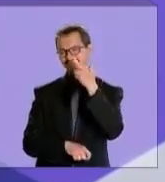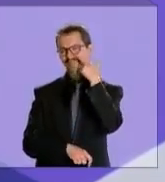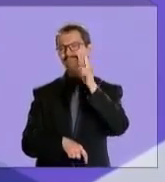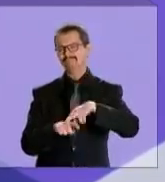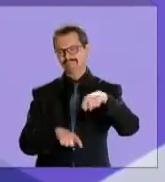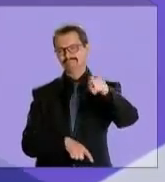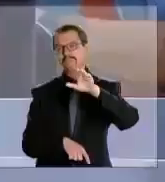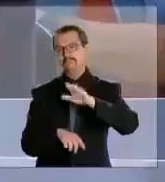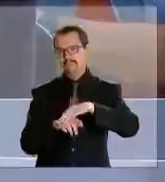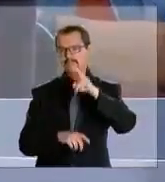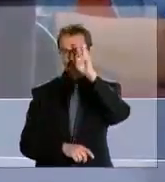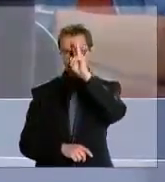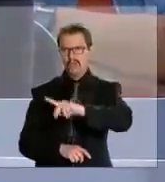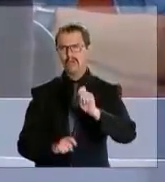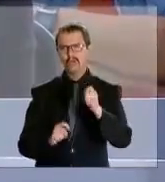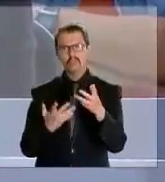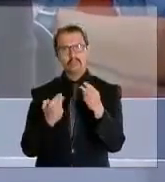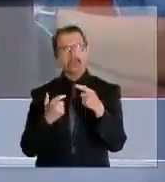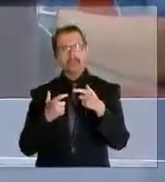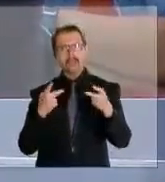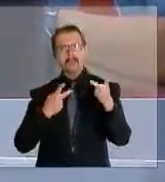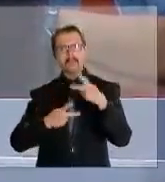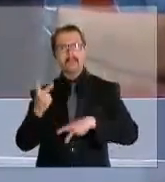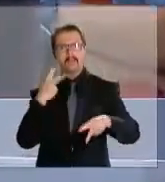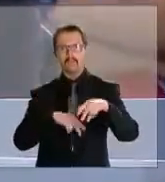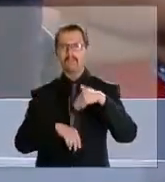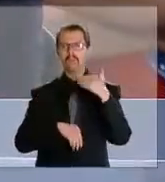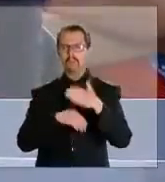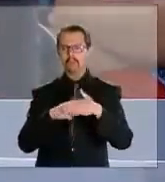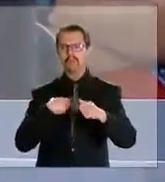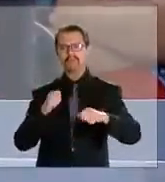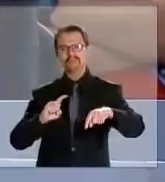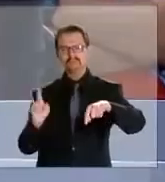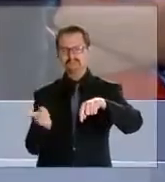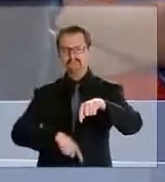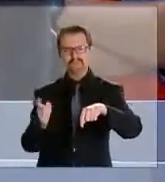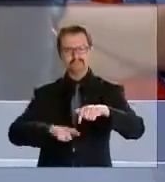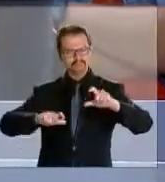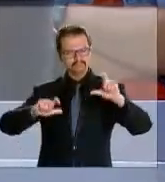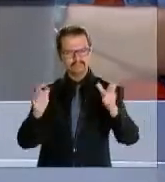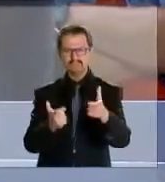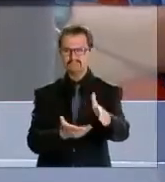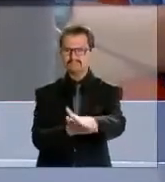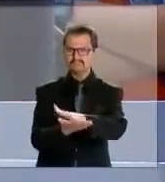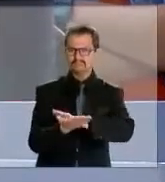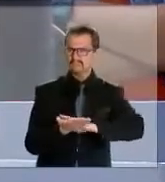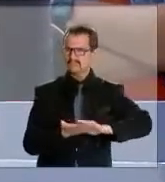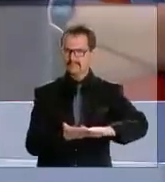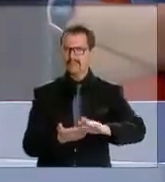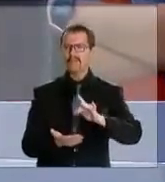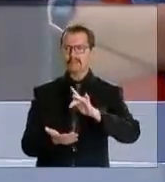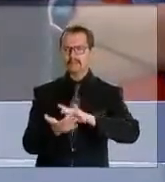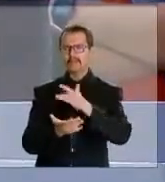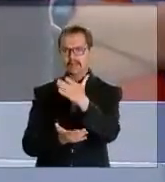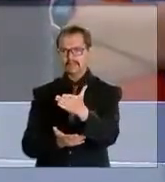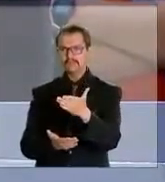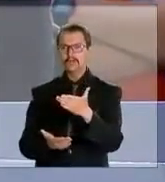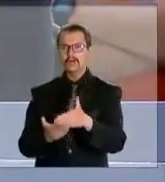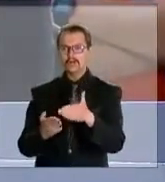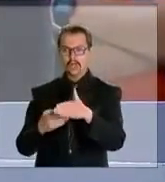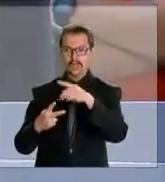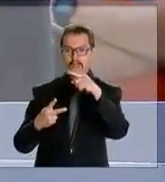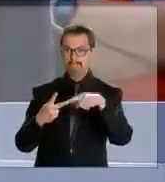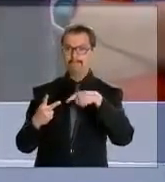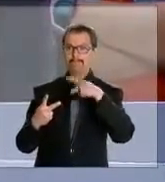gracias candidato lópez obrador candidato anaya de una teresa quiere saber cuándo va a terminar así su pregunta este abuso que pueden hacer ustedes